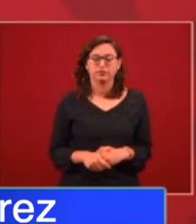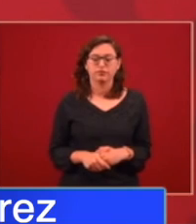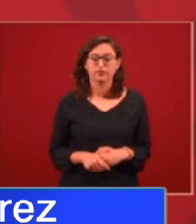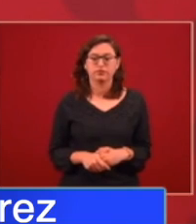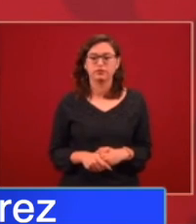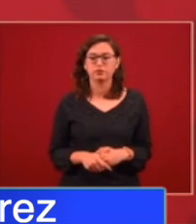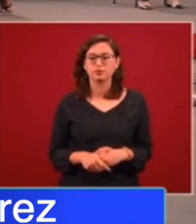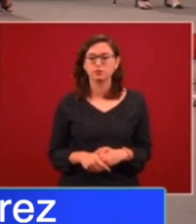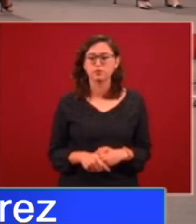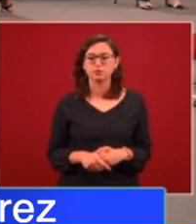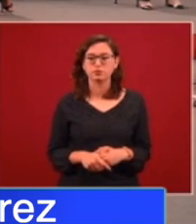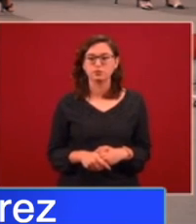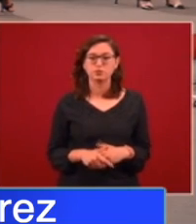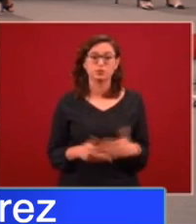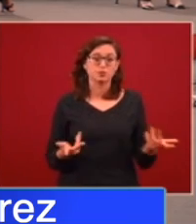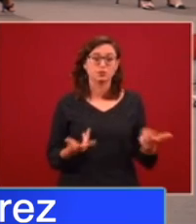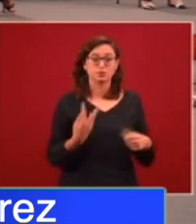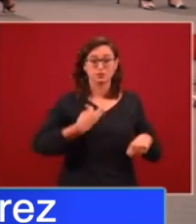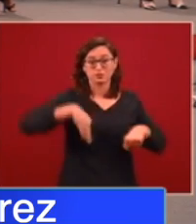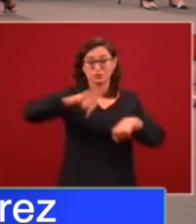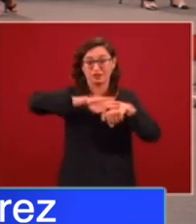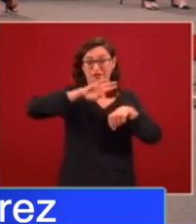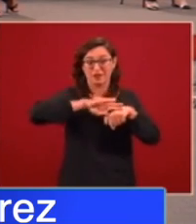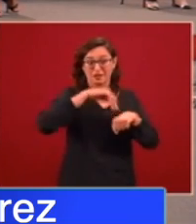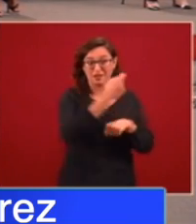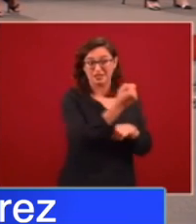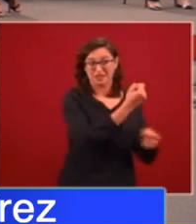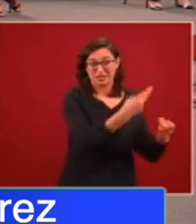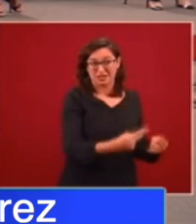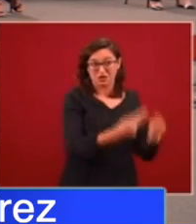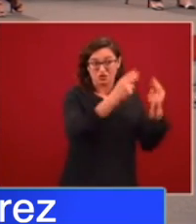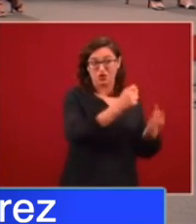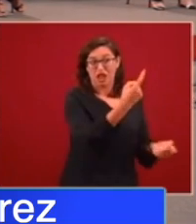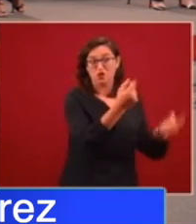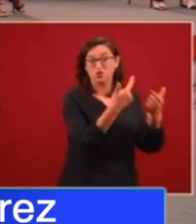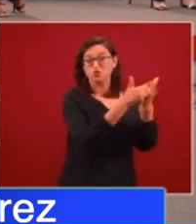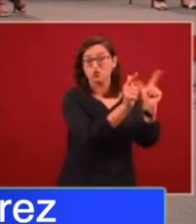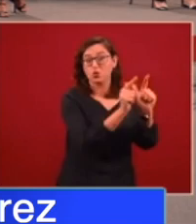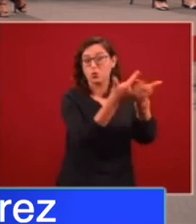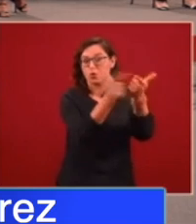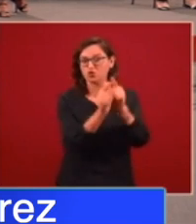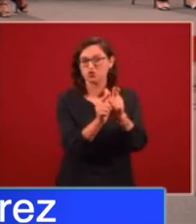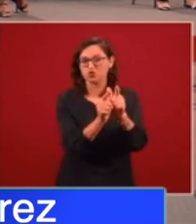grupos que acaparaban todas estas compras,